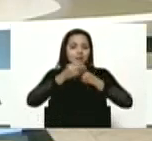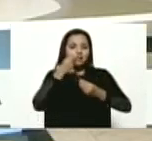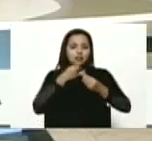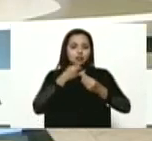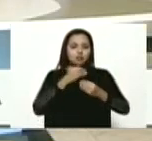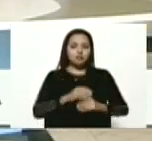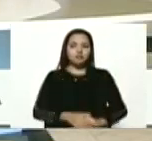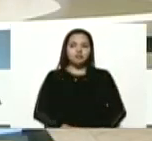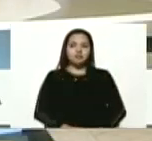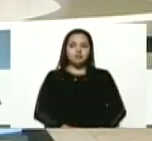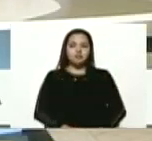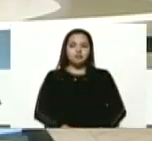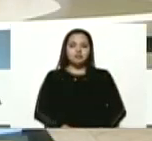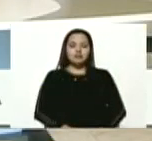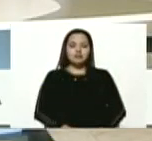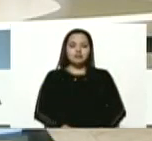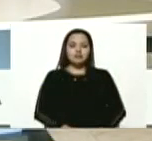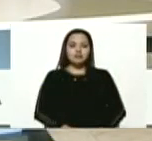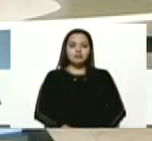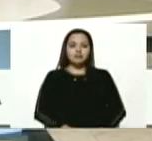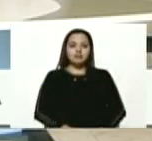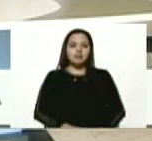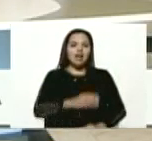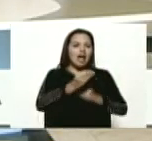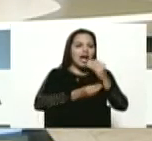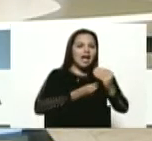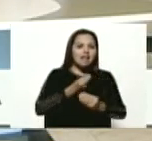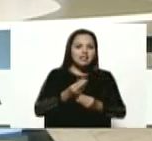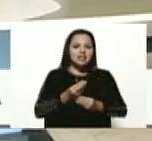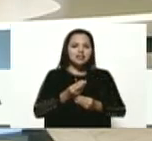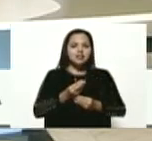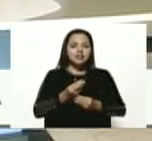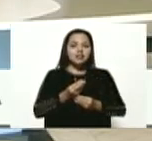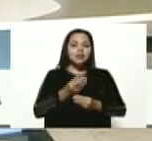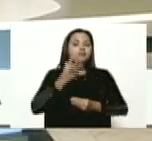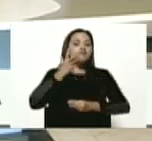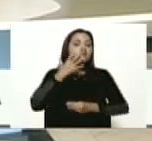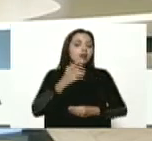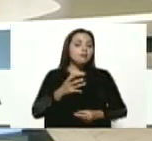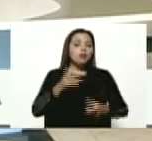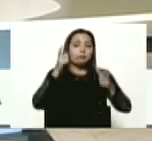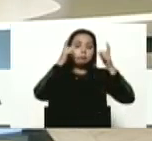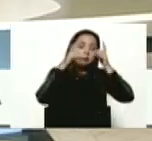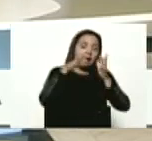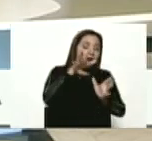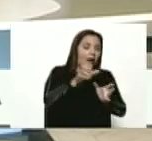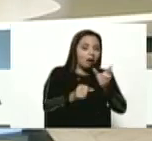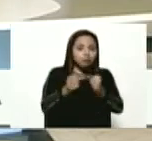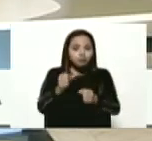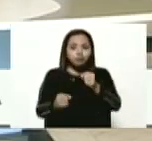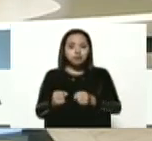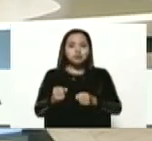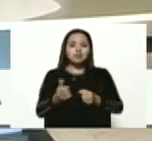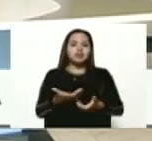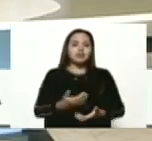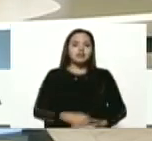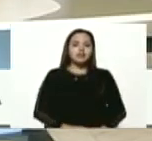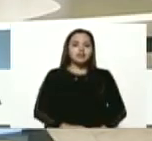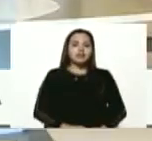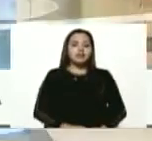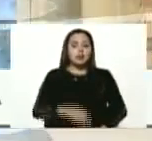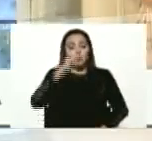de alimentos, para la producción caprina, ovina, vacuna,